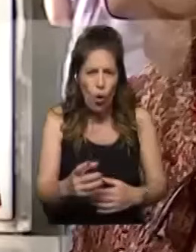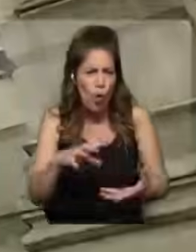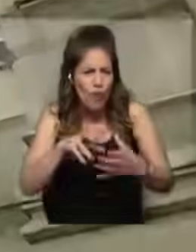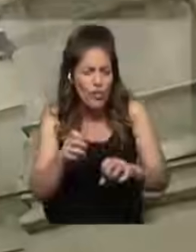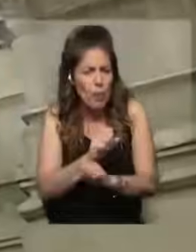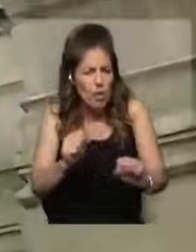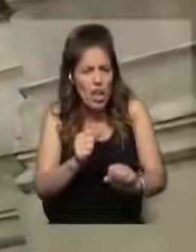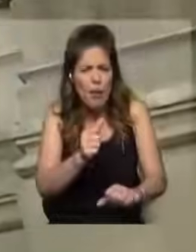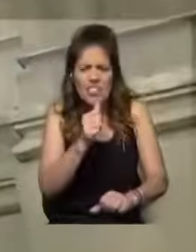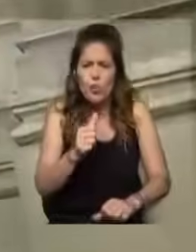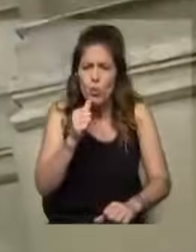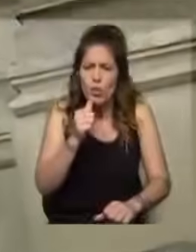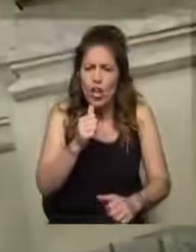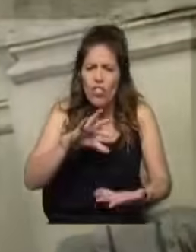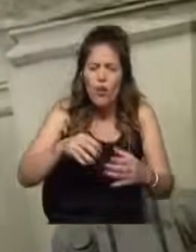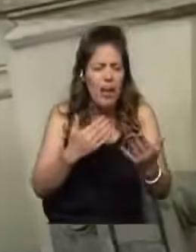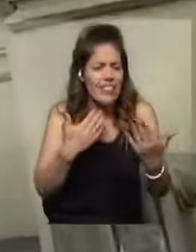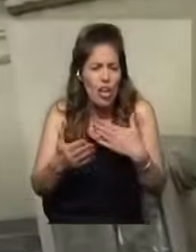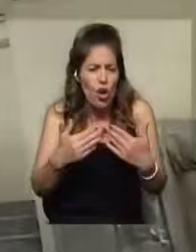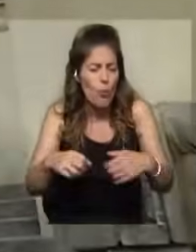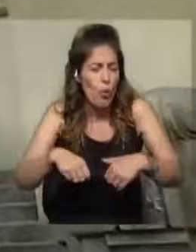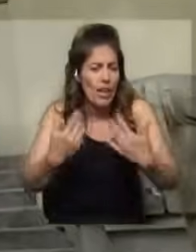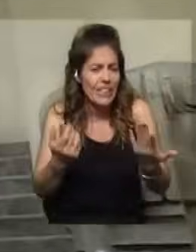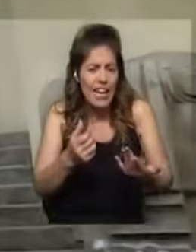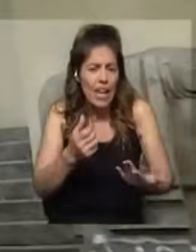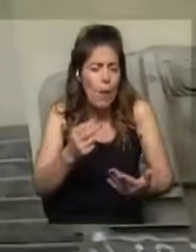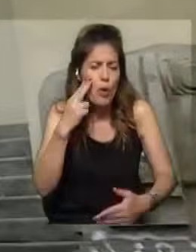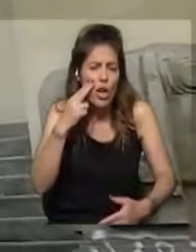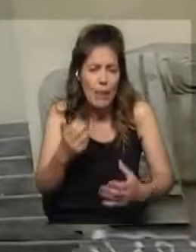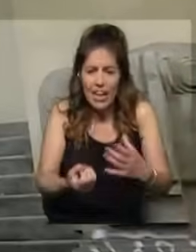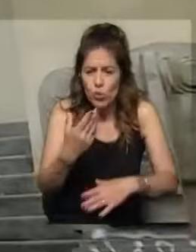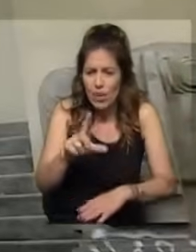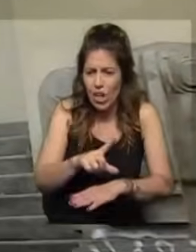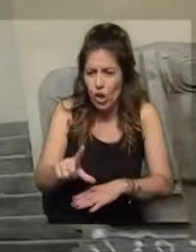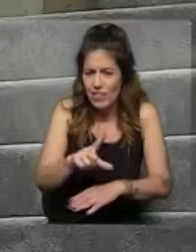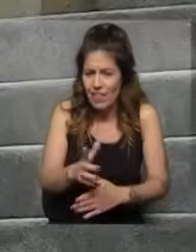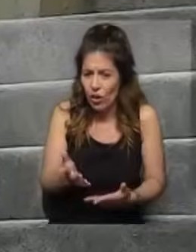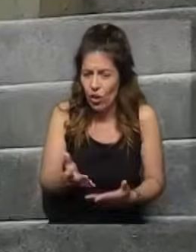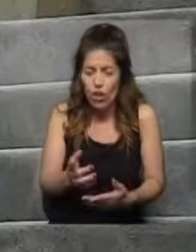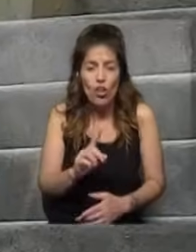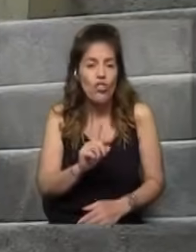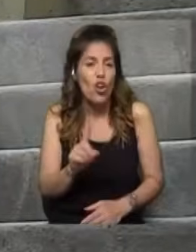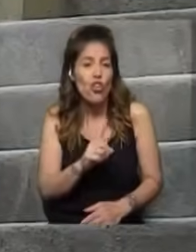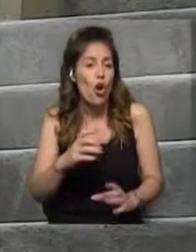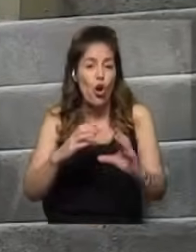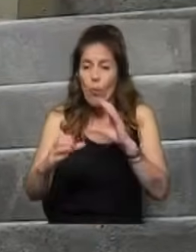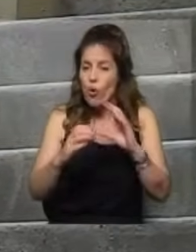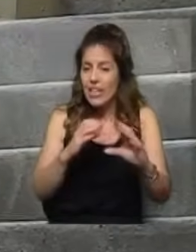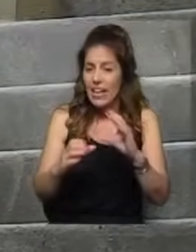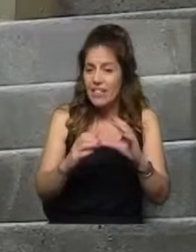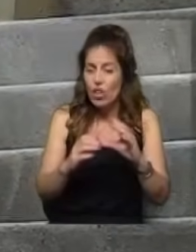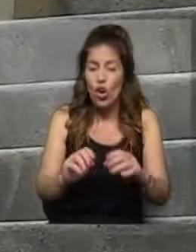manera dialogada como cualquier conflicto que se presenta en los liceos de manera permanente y continua nosotros no hemos tenido prácticamente comunicación con las